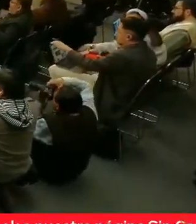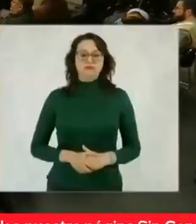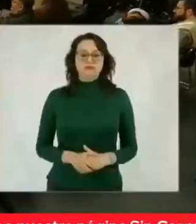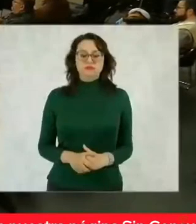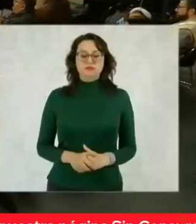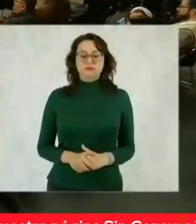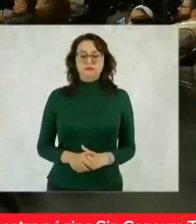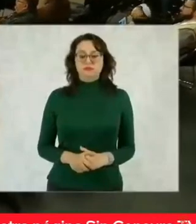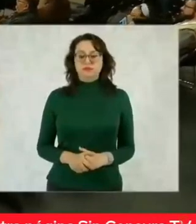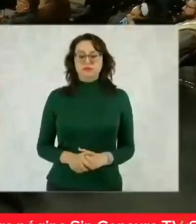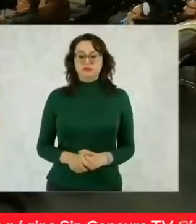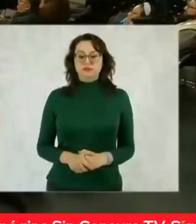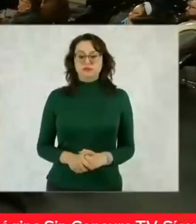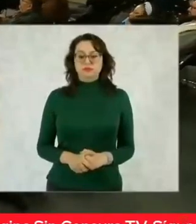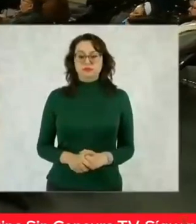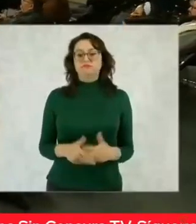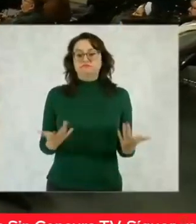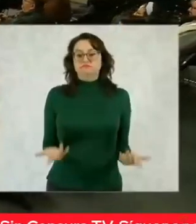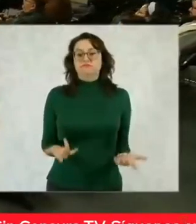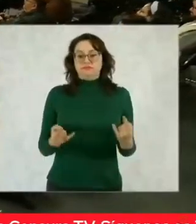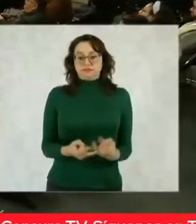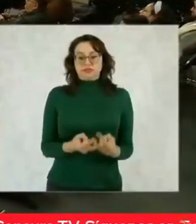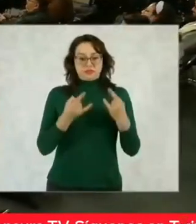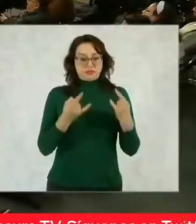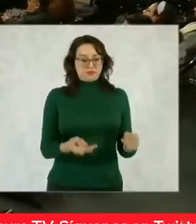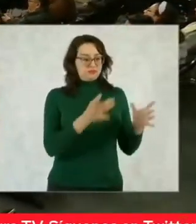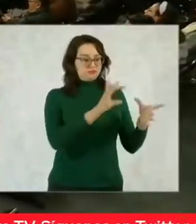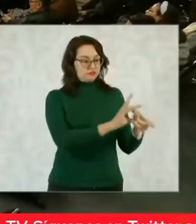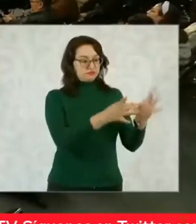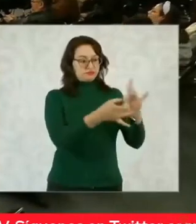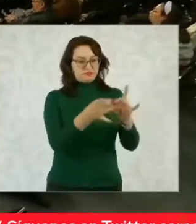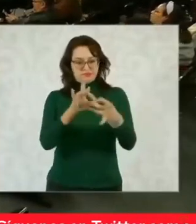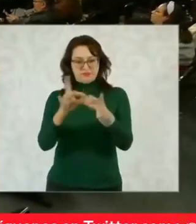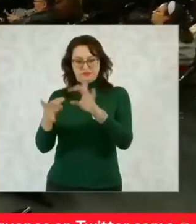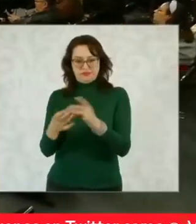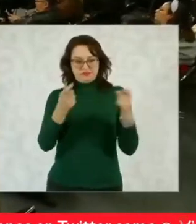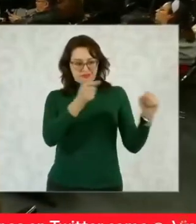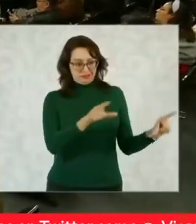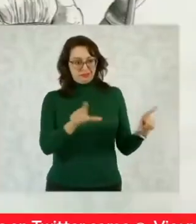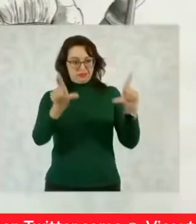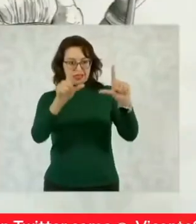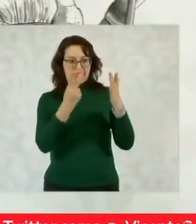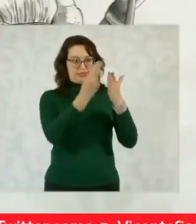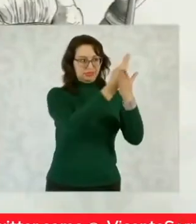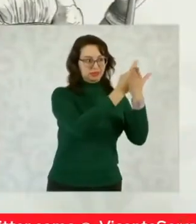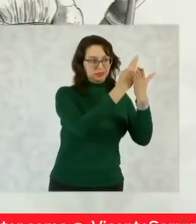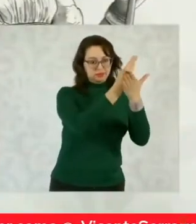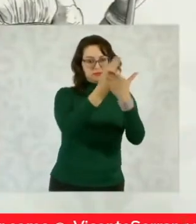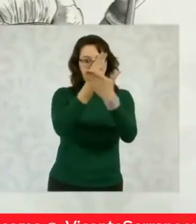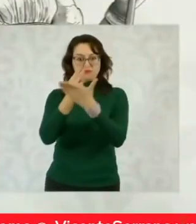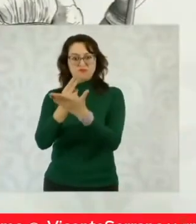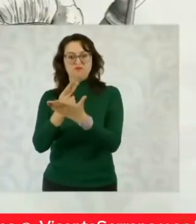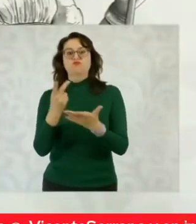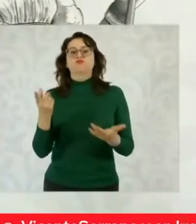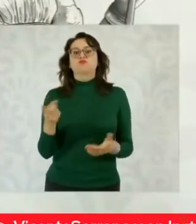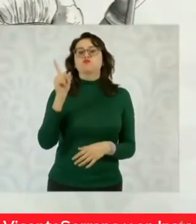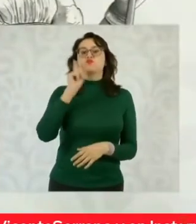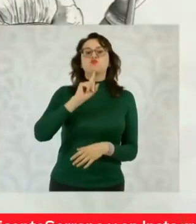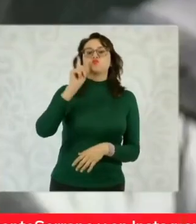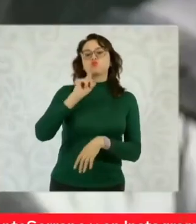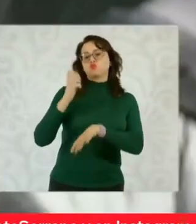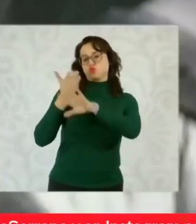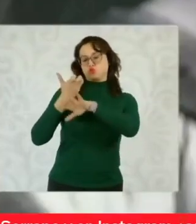Y como aquí las historias se entrelazan, los dibujos que en esta ocasión acompañaron la cápsula son de la artista y activista